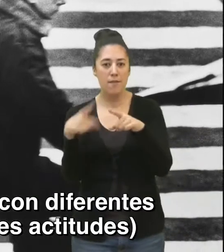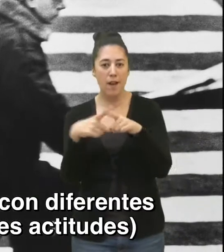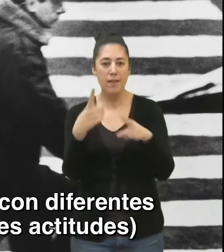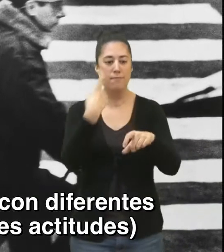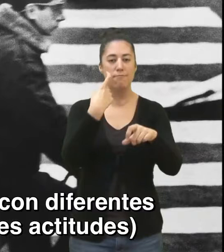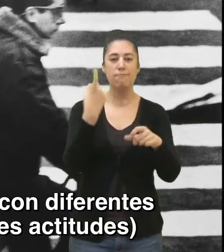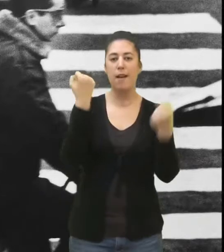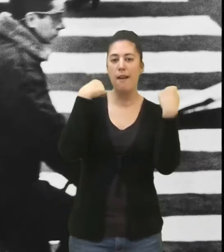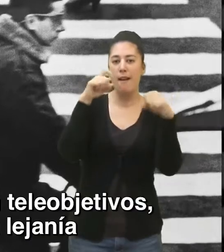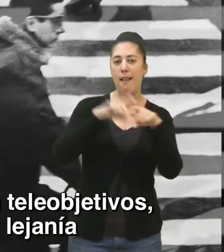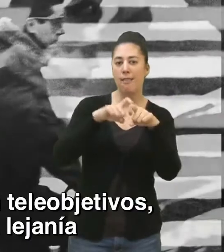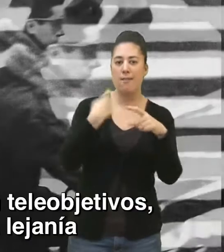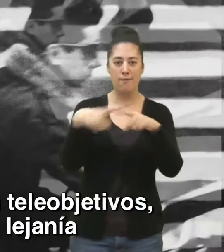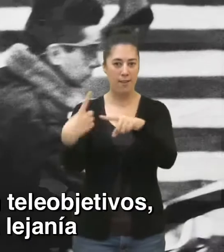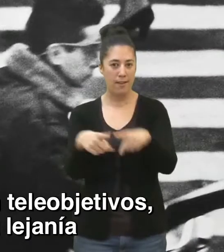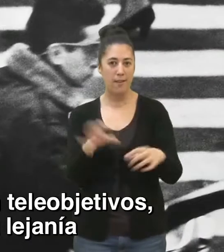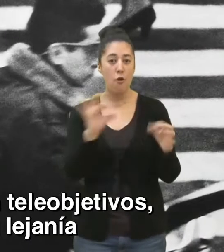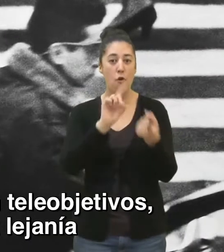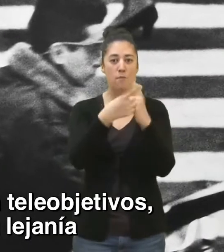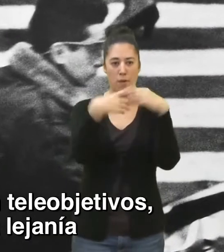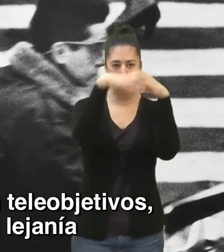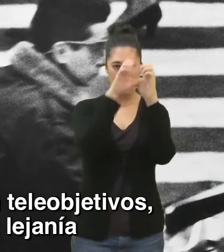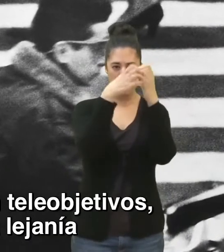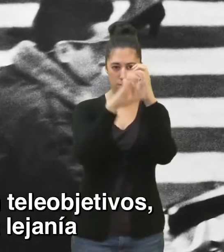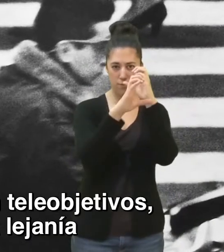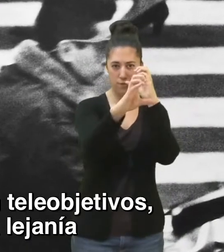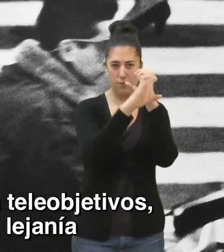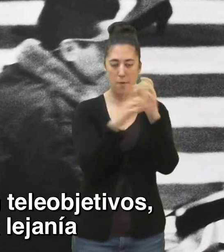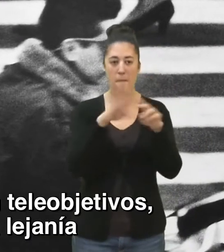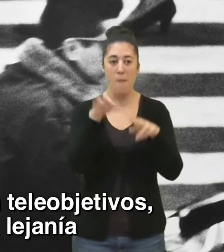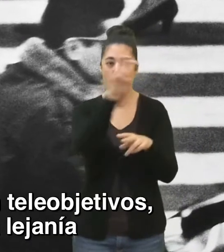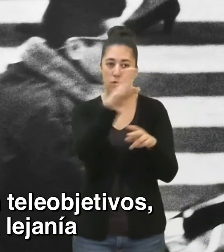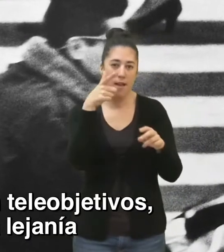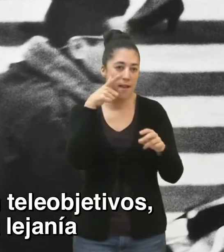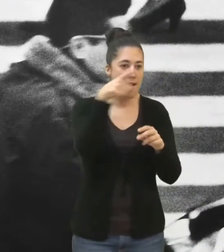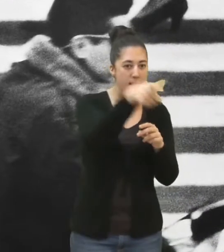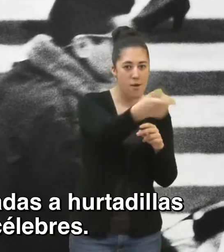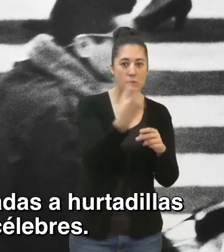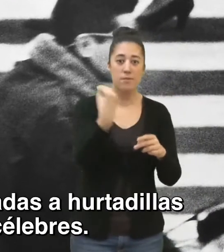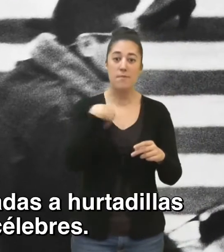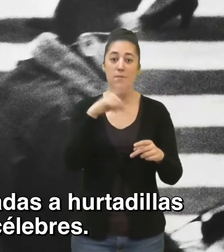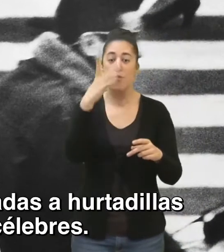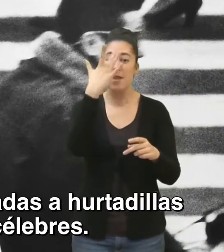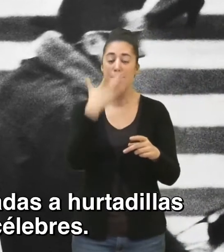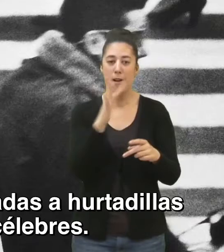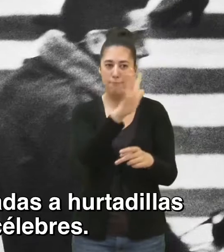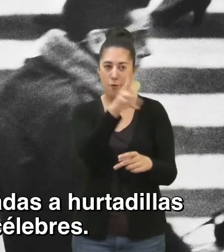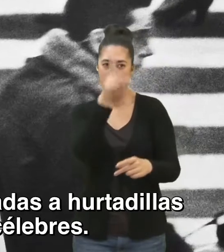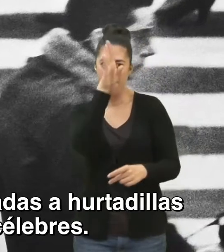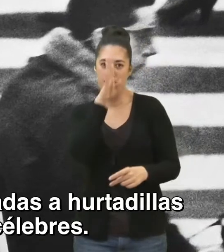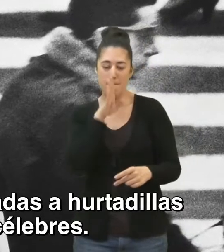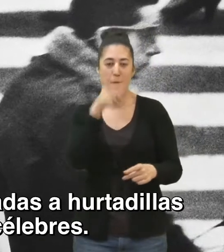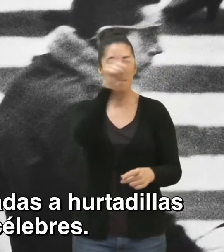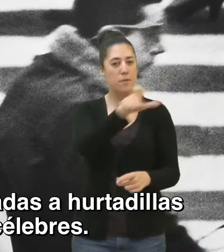personajes y dispares actitudes, o por el contrario, con teleobjetivos, captadas en la lejanía, como las imágenes robadas